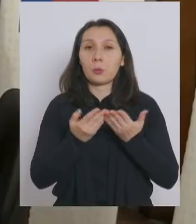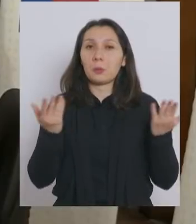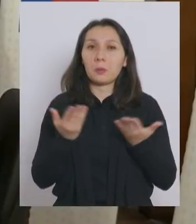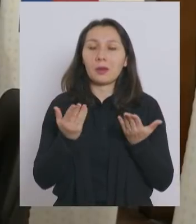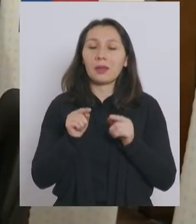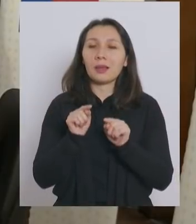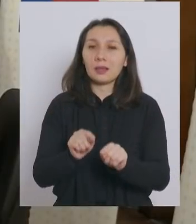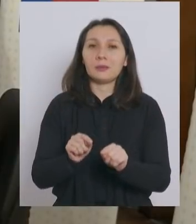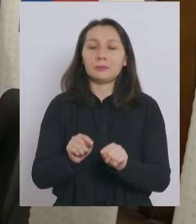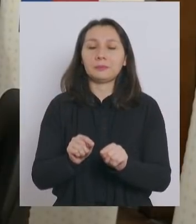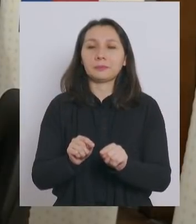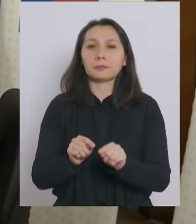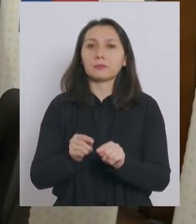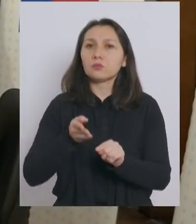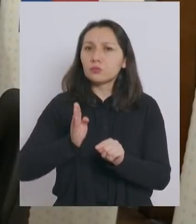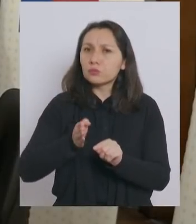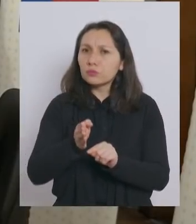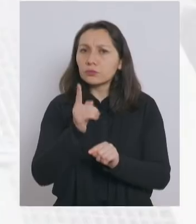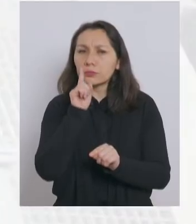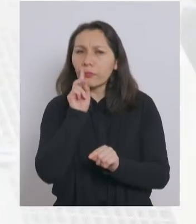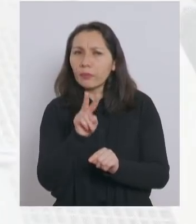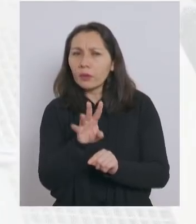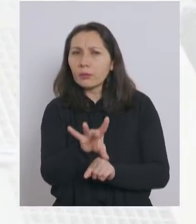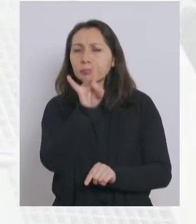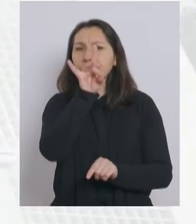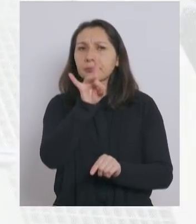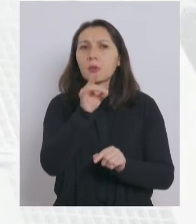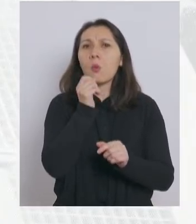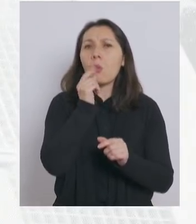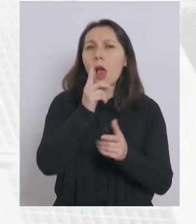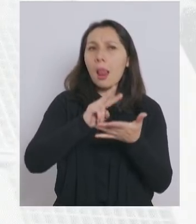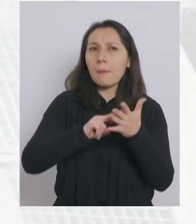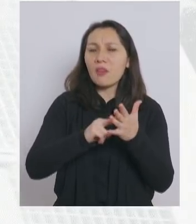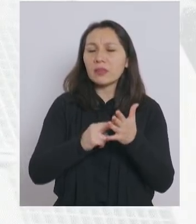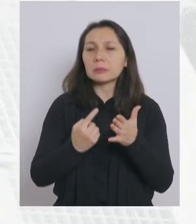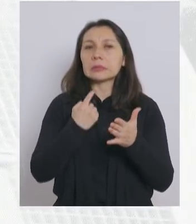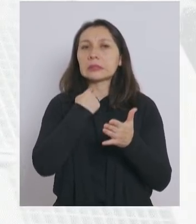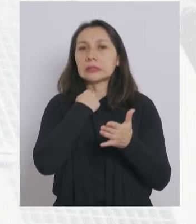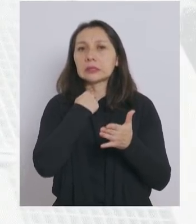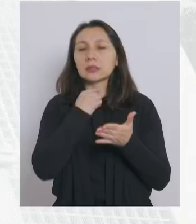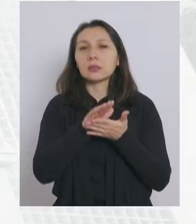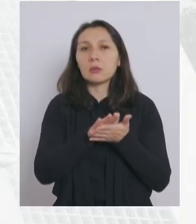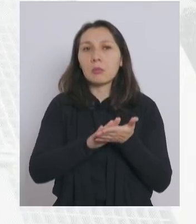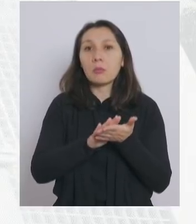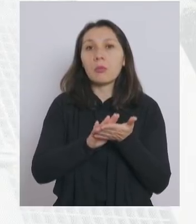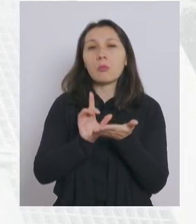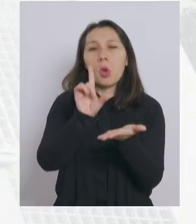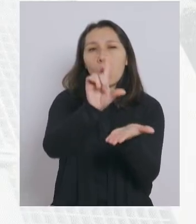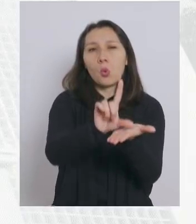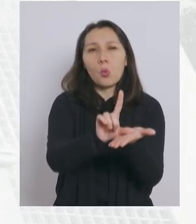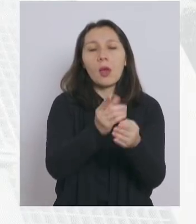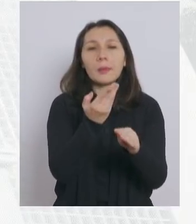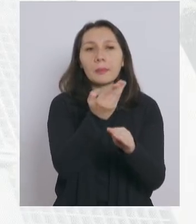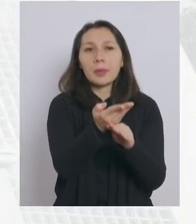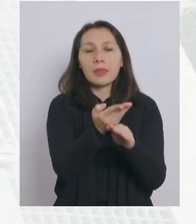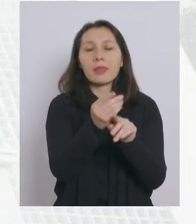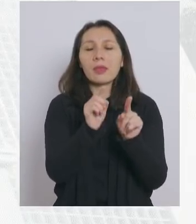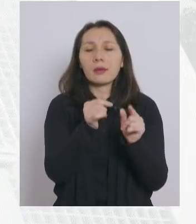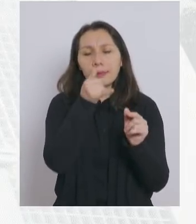el de seguir e identificar los eventos adversos locales solicitados en un periodo